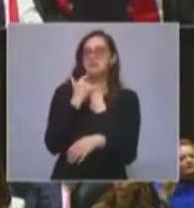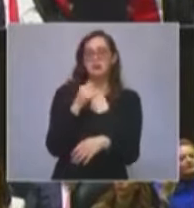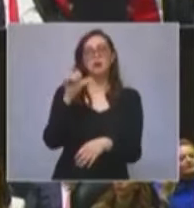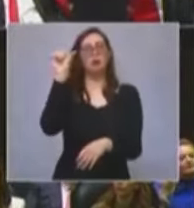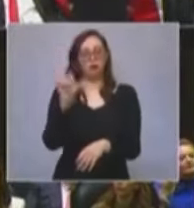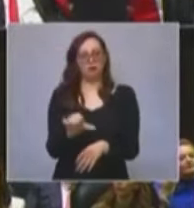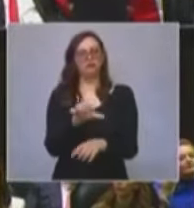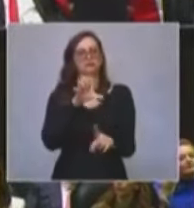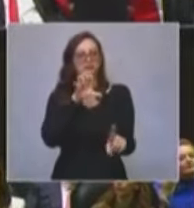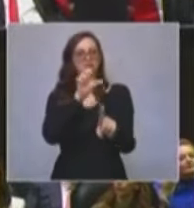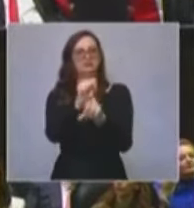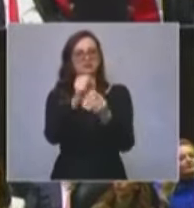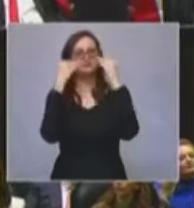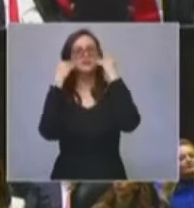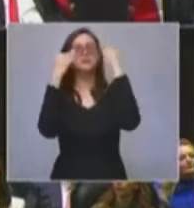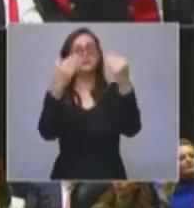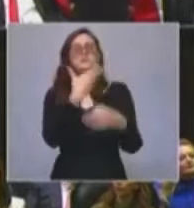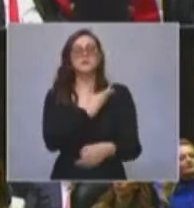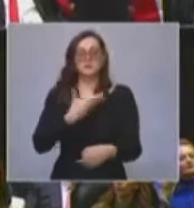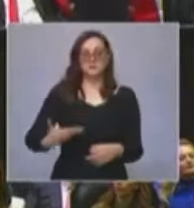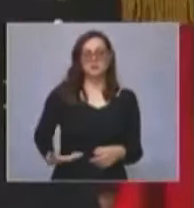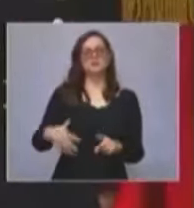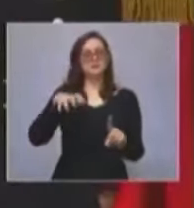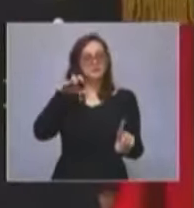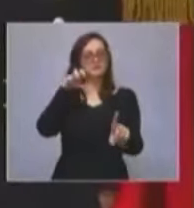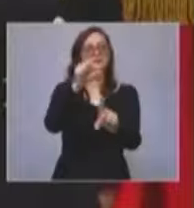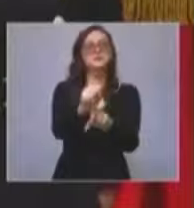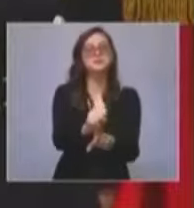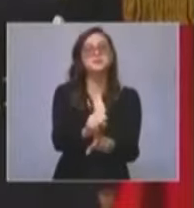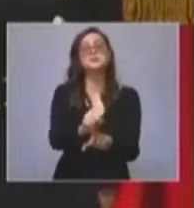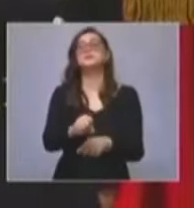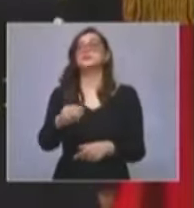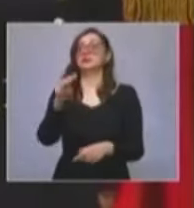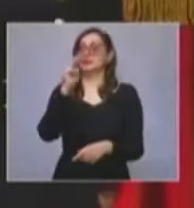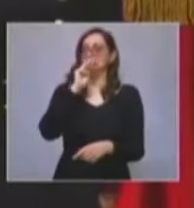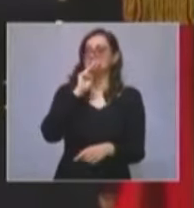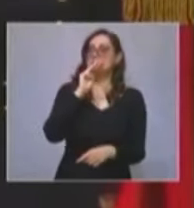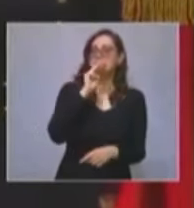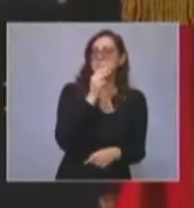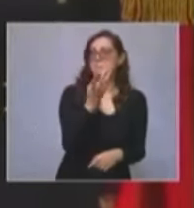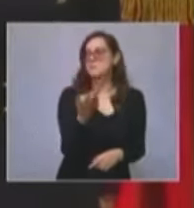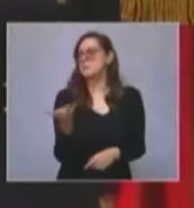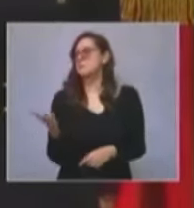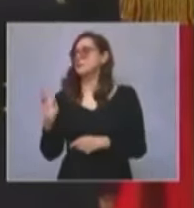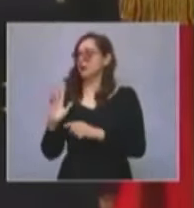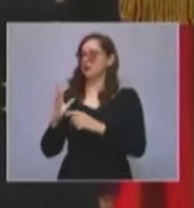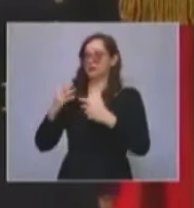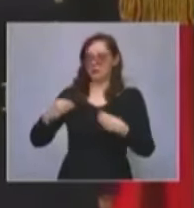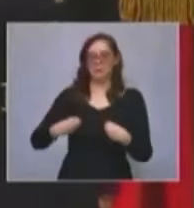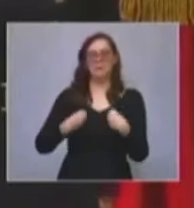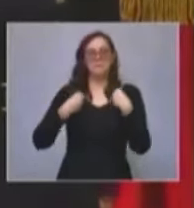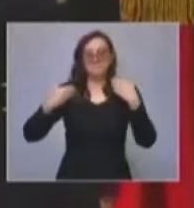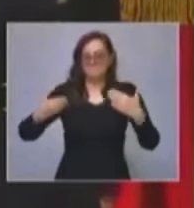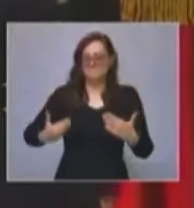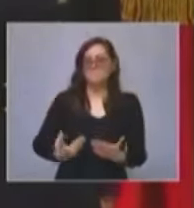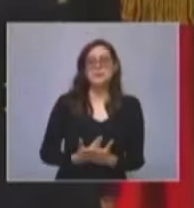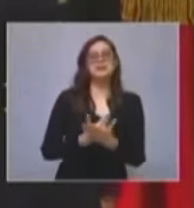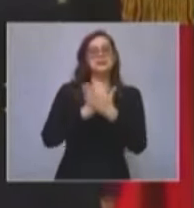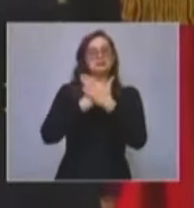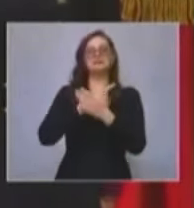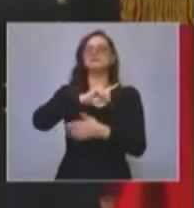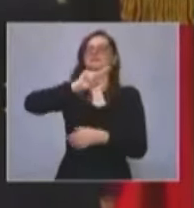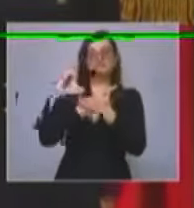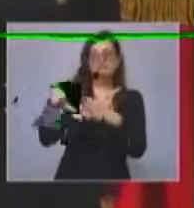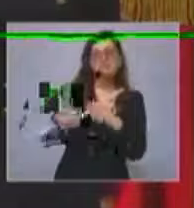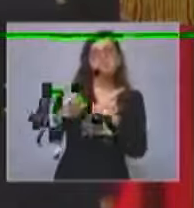la investidura y que también dentro de ese discurso se mencionara que ya México estaba organizado bien definido y todos los aportes